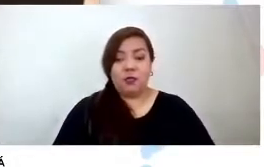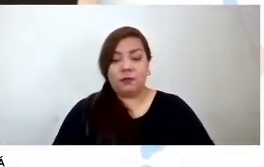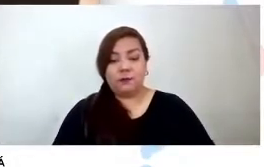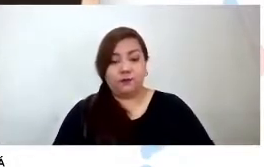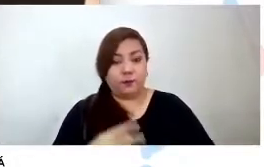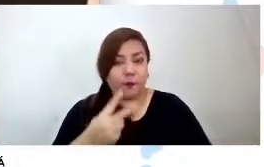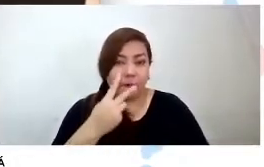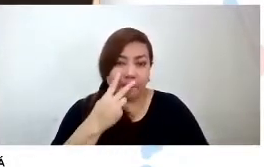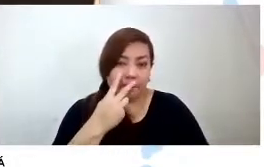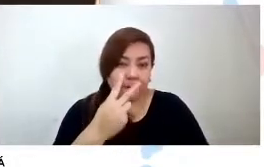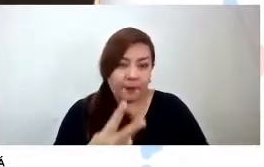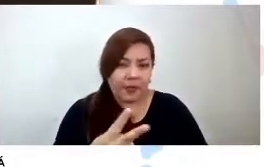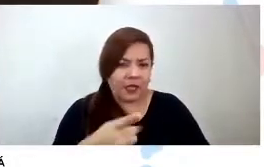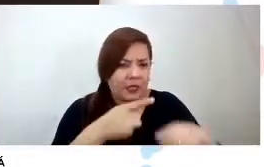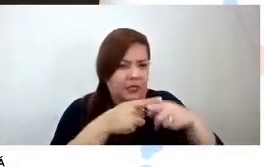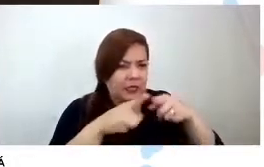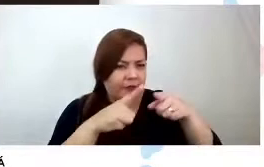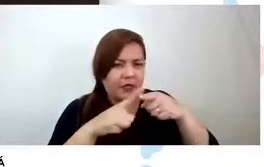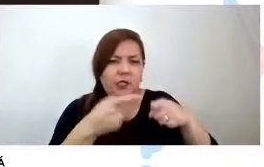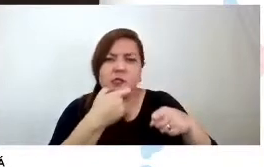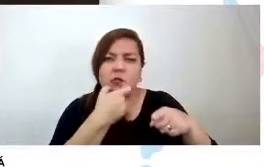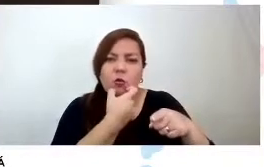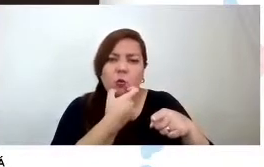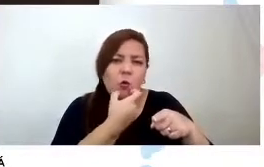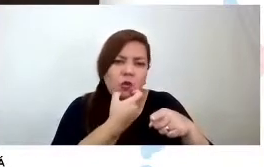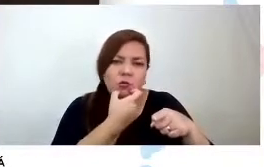ver los restos fósiles del megaterio.